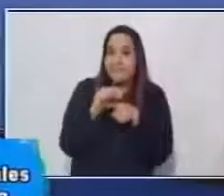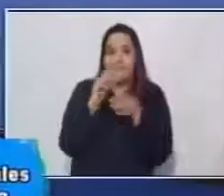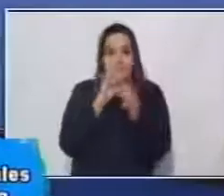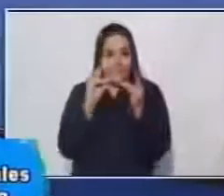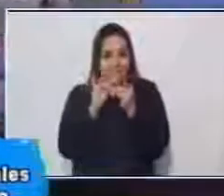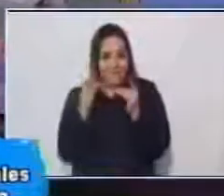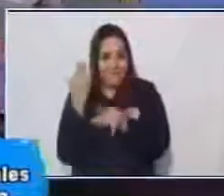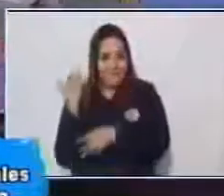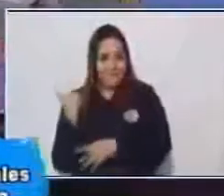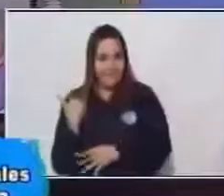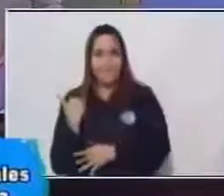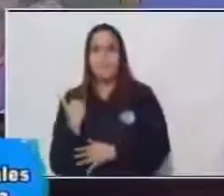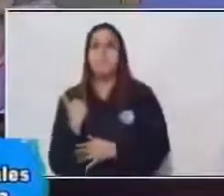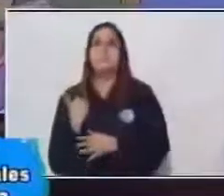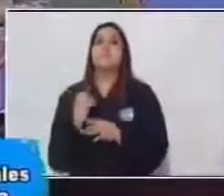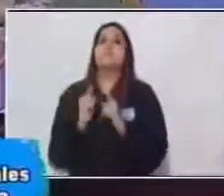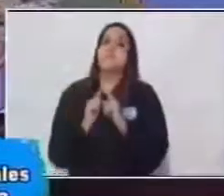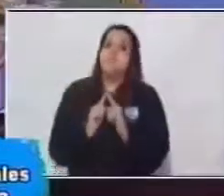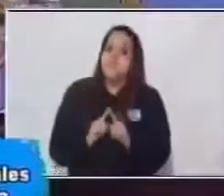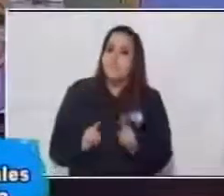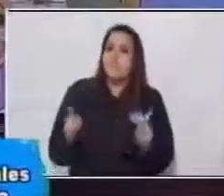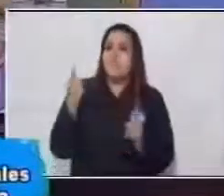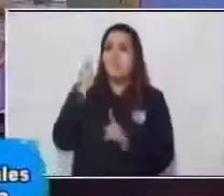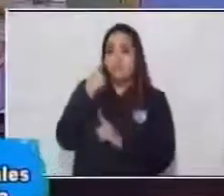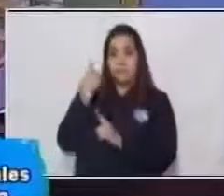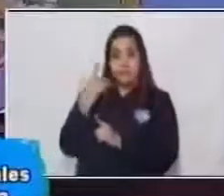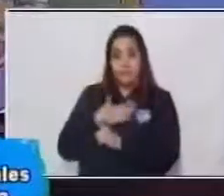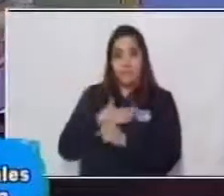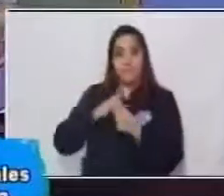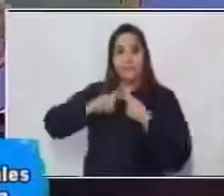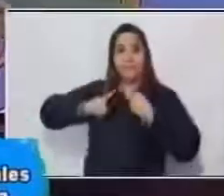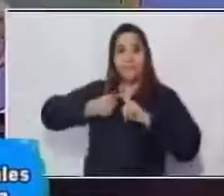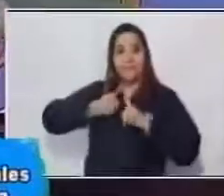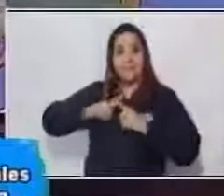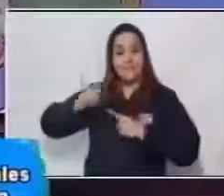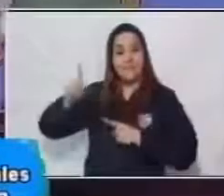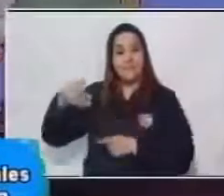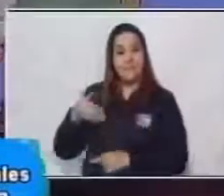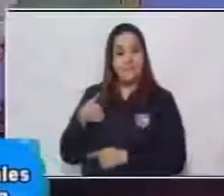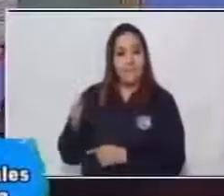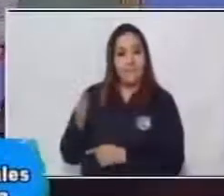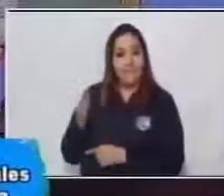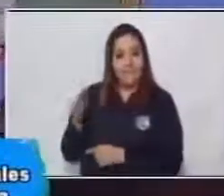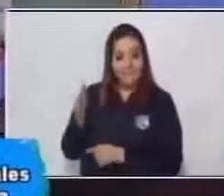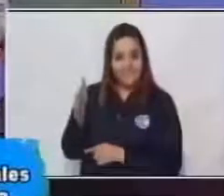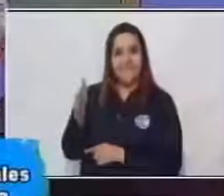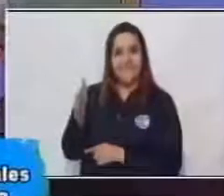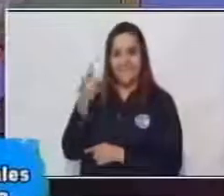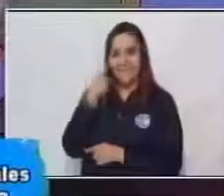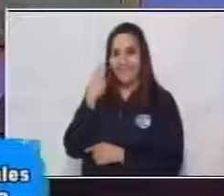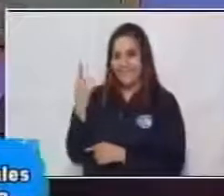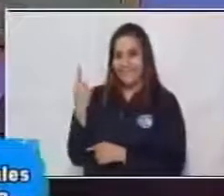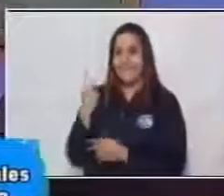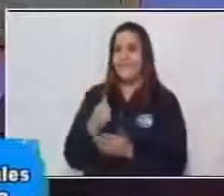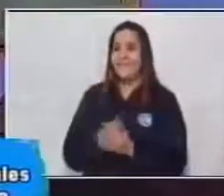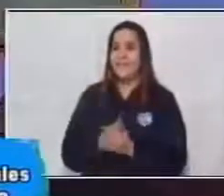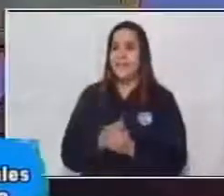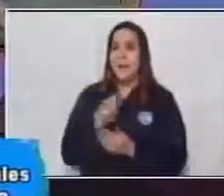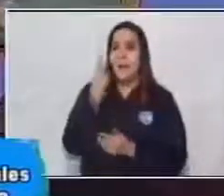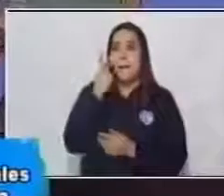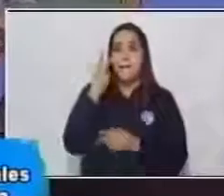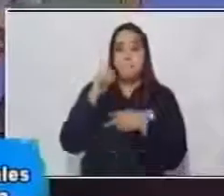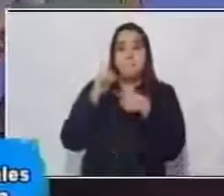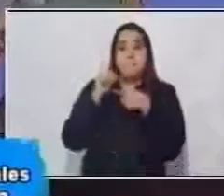contaba. Pero con nuestro amiguito, sí, con nuestro amiguito el pez. Vamos a